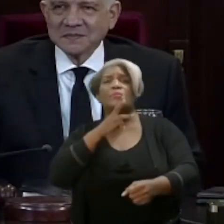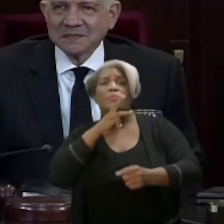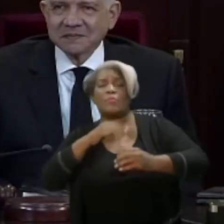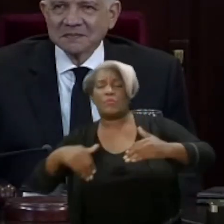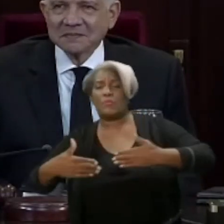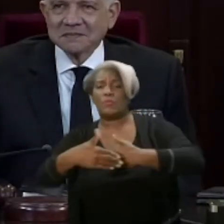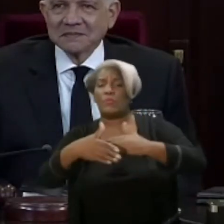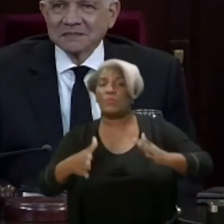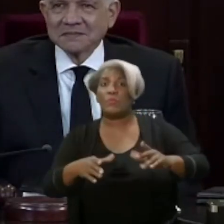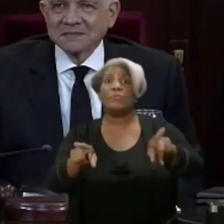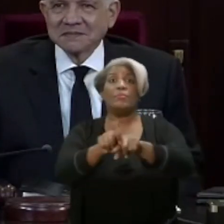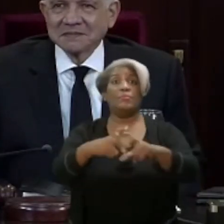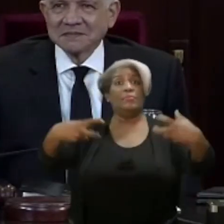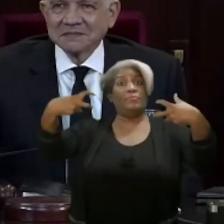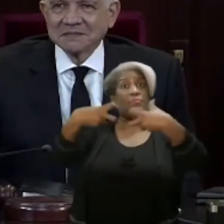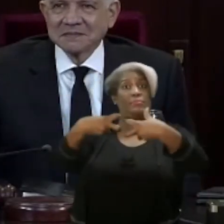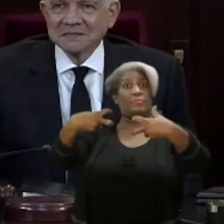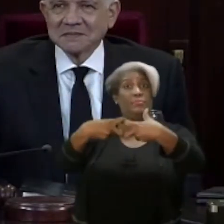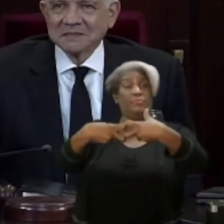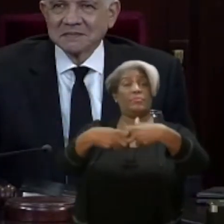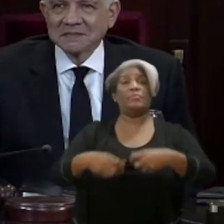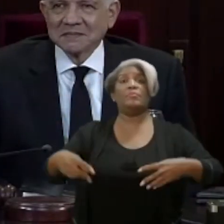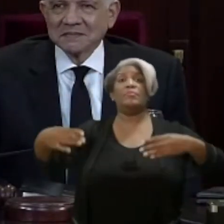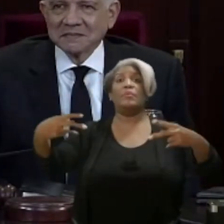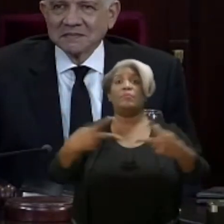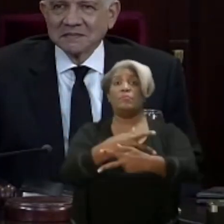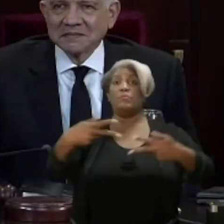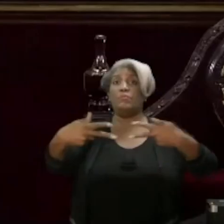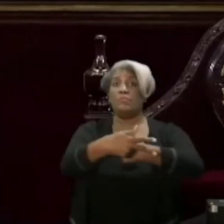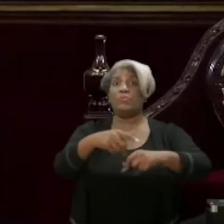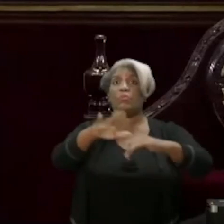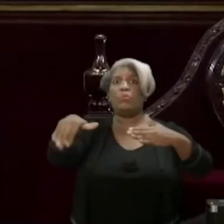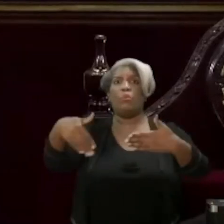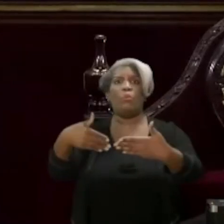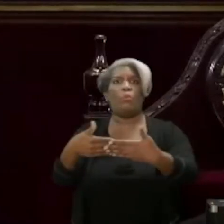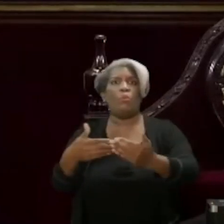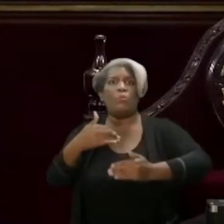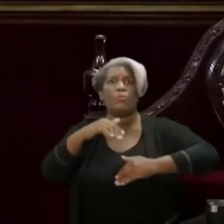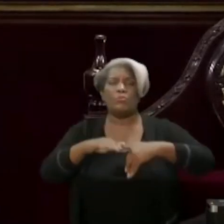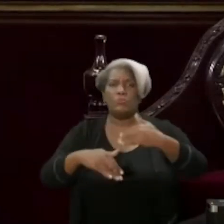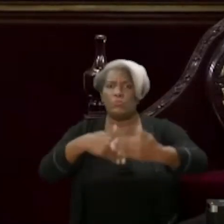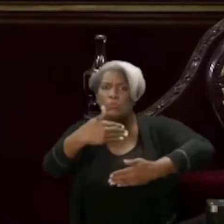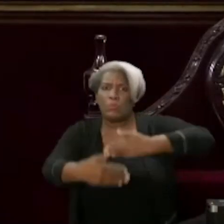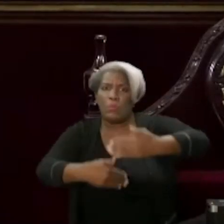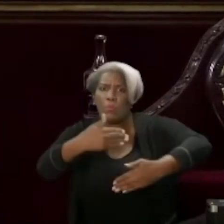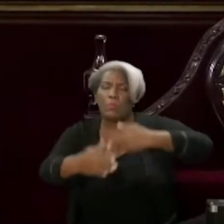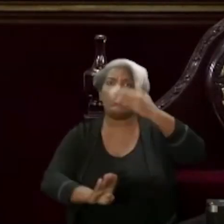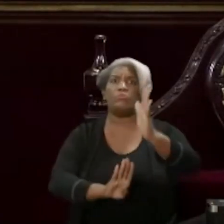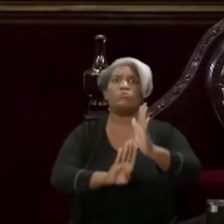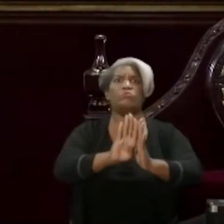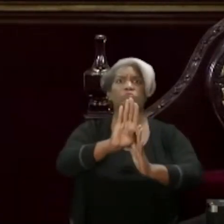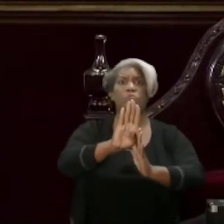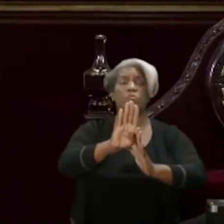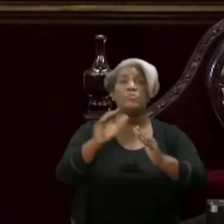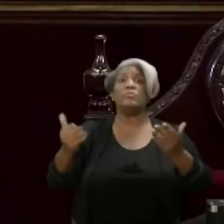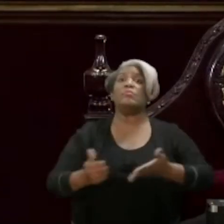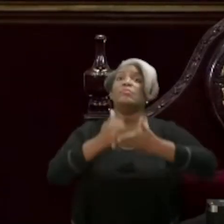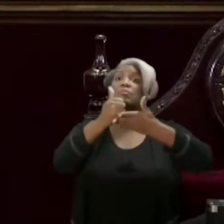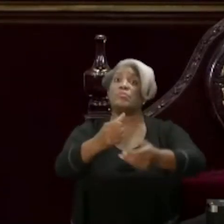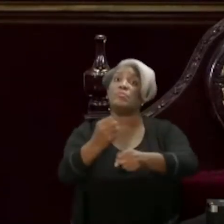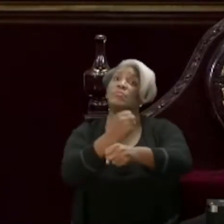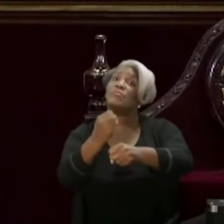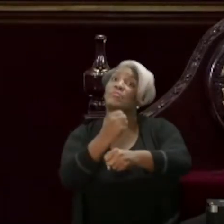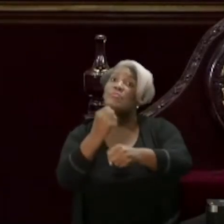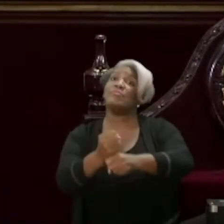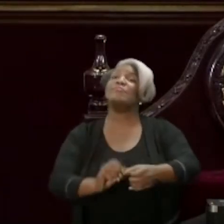la subestación eléctrica y la carretera Enriquillo-Pedernales. Desde ya estas obras están generando cientos de empleos y un dinamismo que